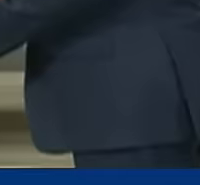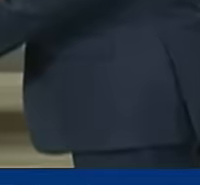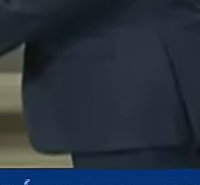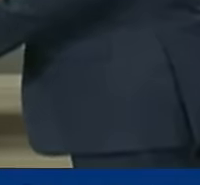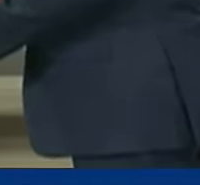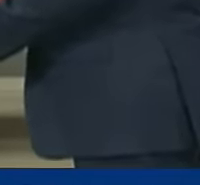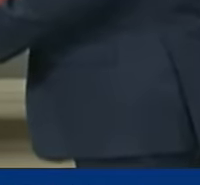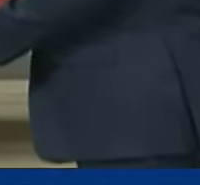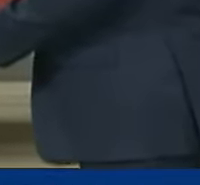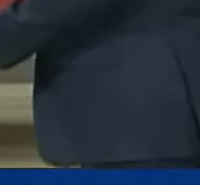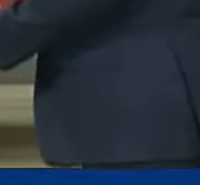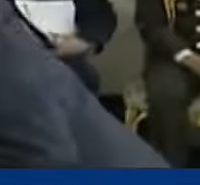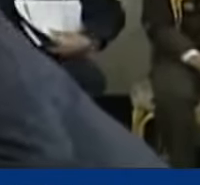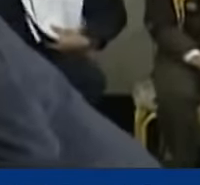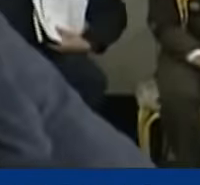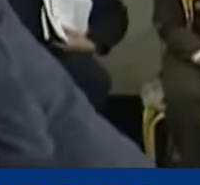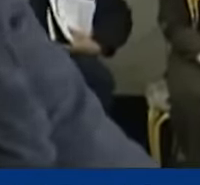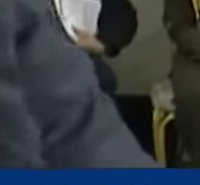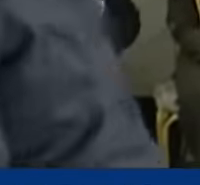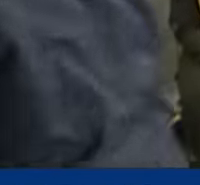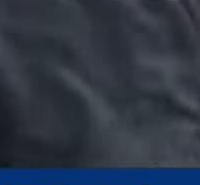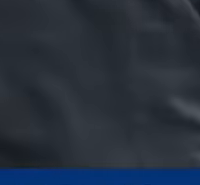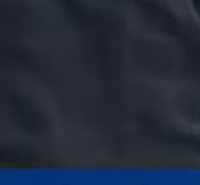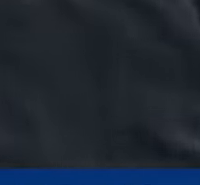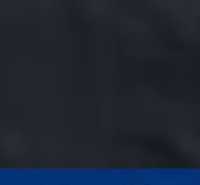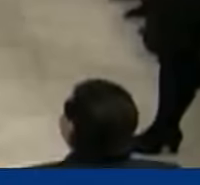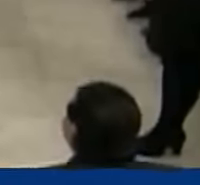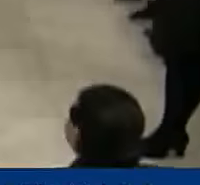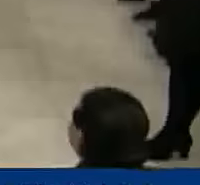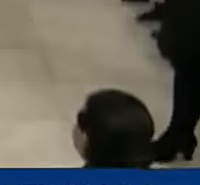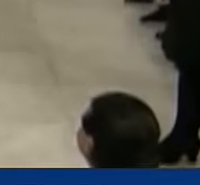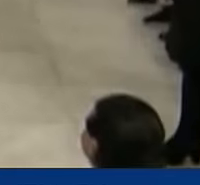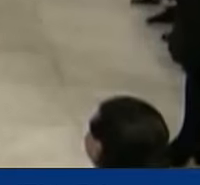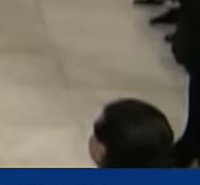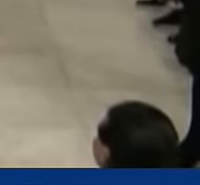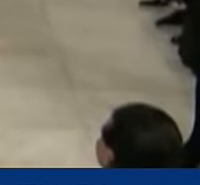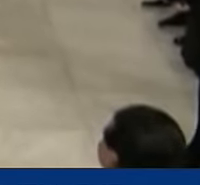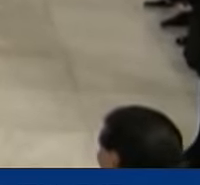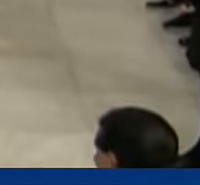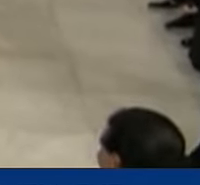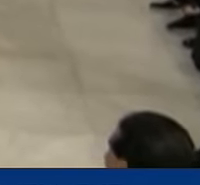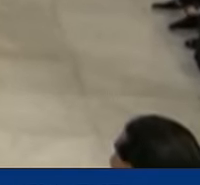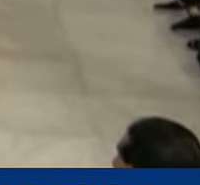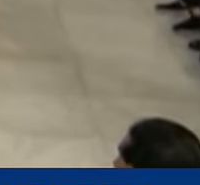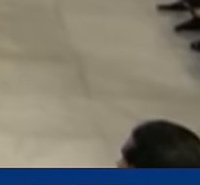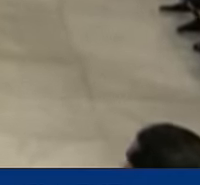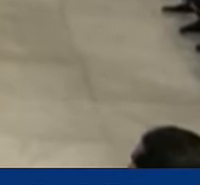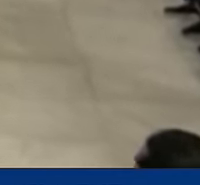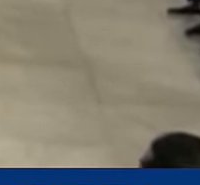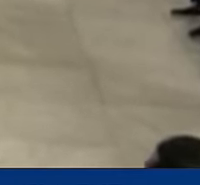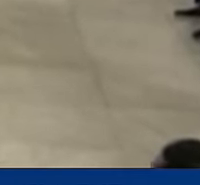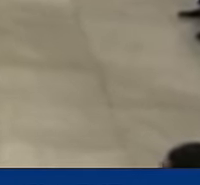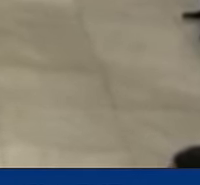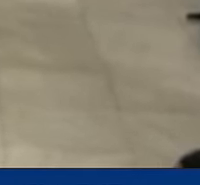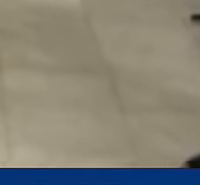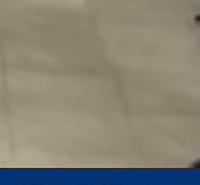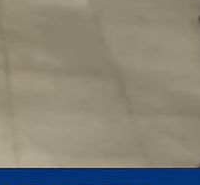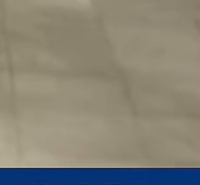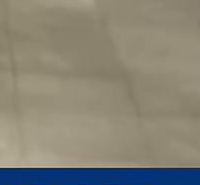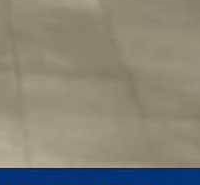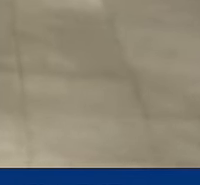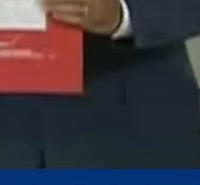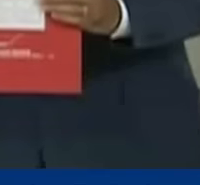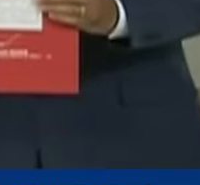Allí vemos entonces la firma que realizan y el saludo que le realiza, el agradecimiento al presidente Nicolás Maduro Moros. Firman este